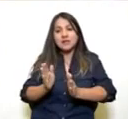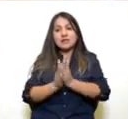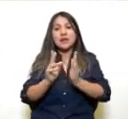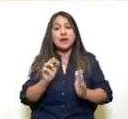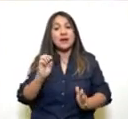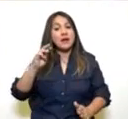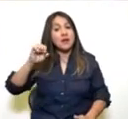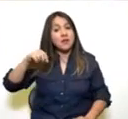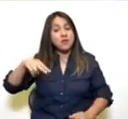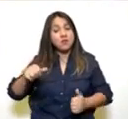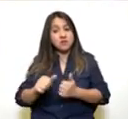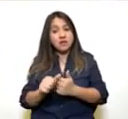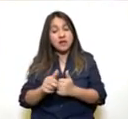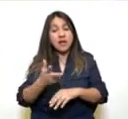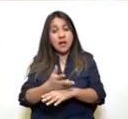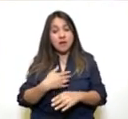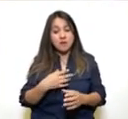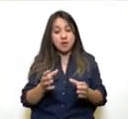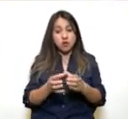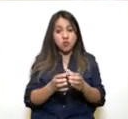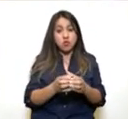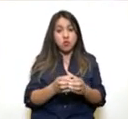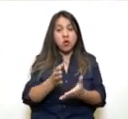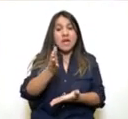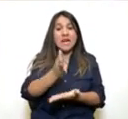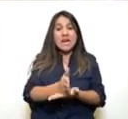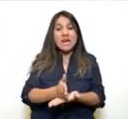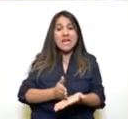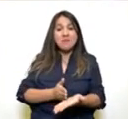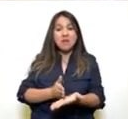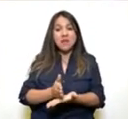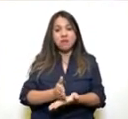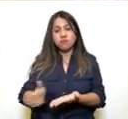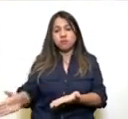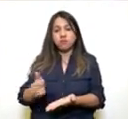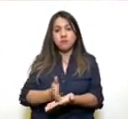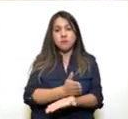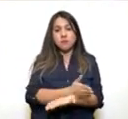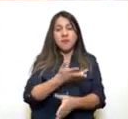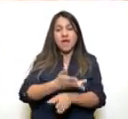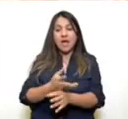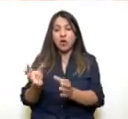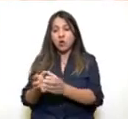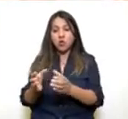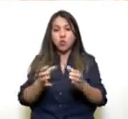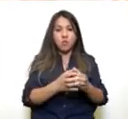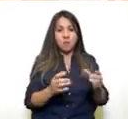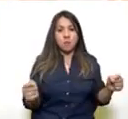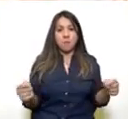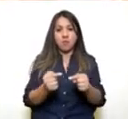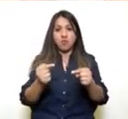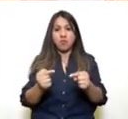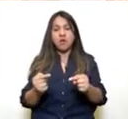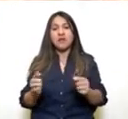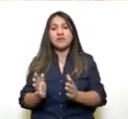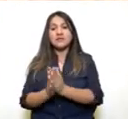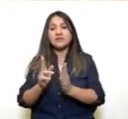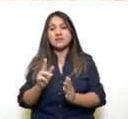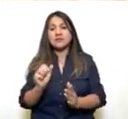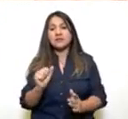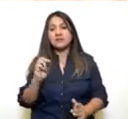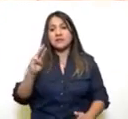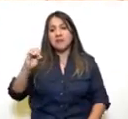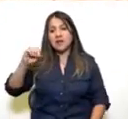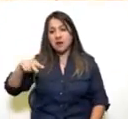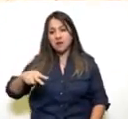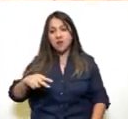en mi sector en el límite de la comuna bandas rivales que son de sant ramon con